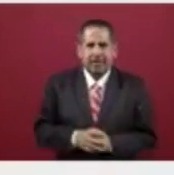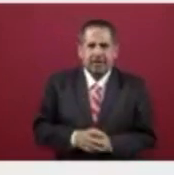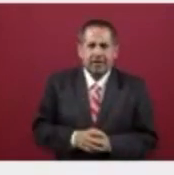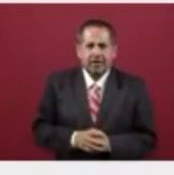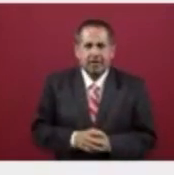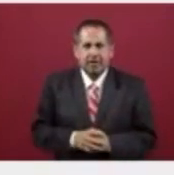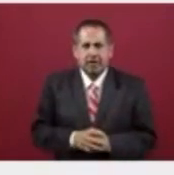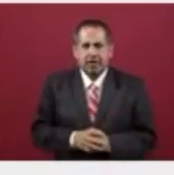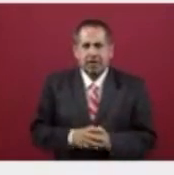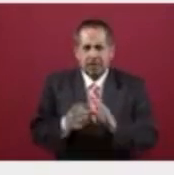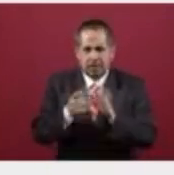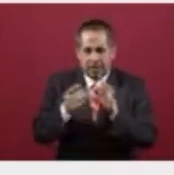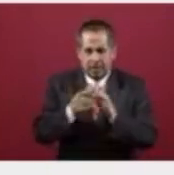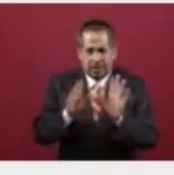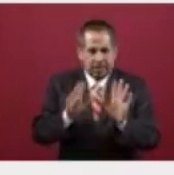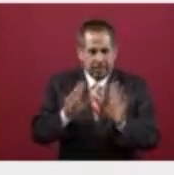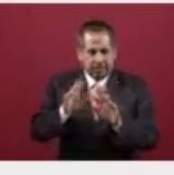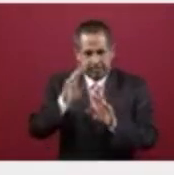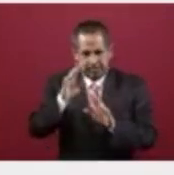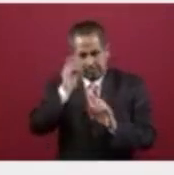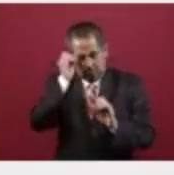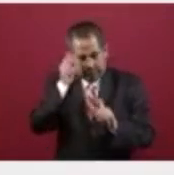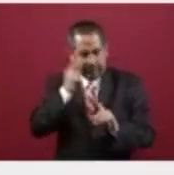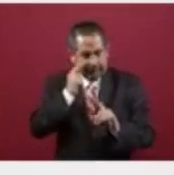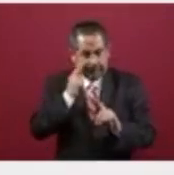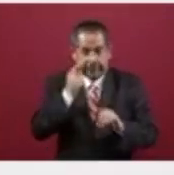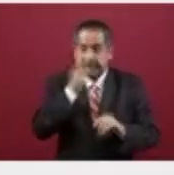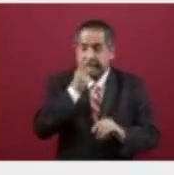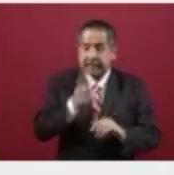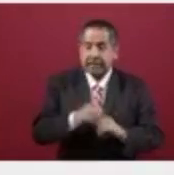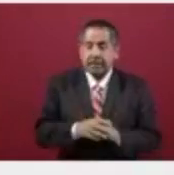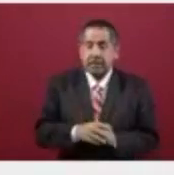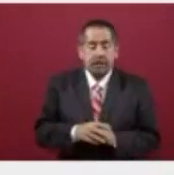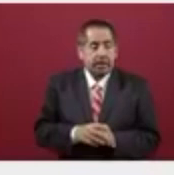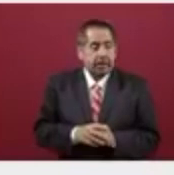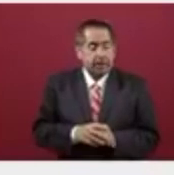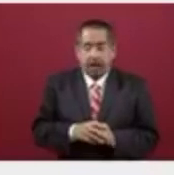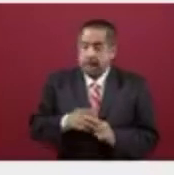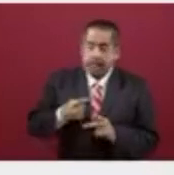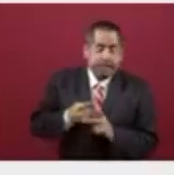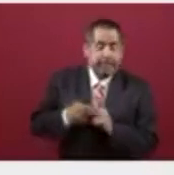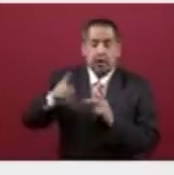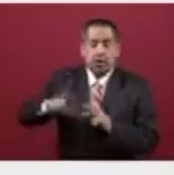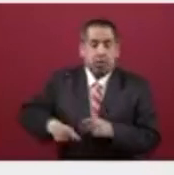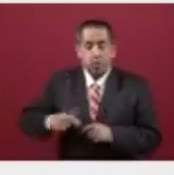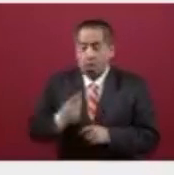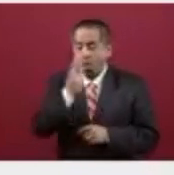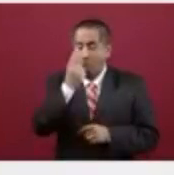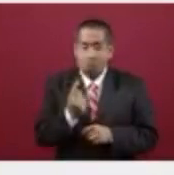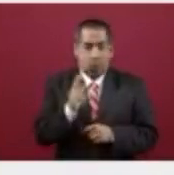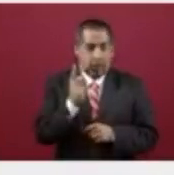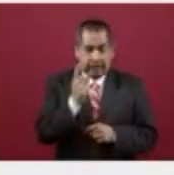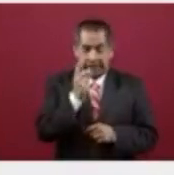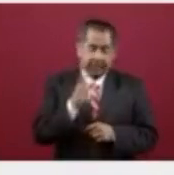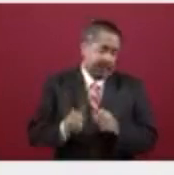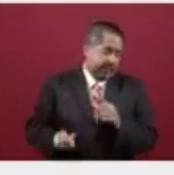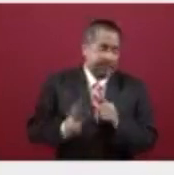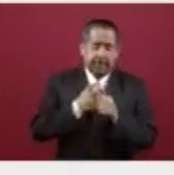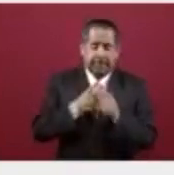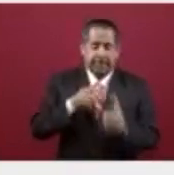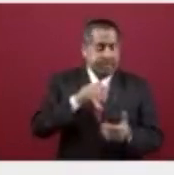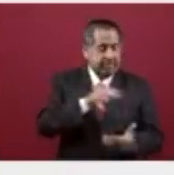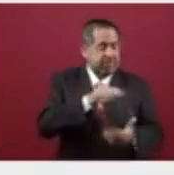aquí lo tengo anotado, pero si la memoria no me falla, se recibió el día primero de diciembre alrededor